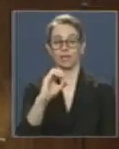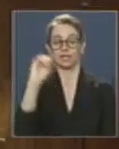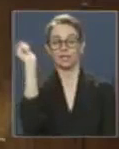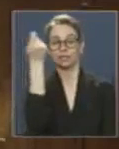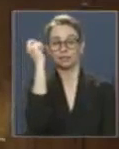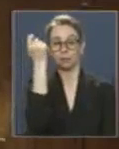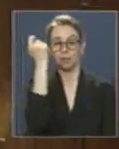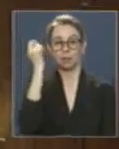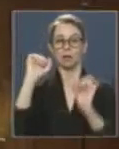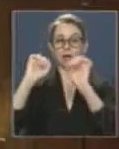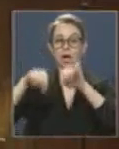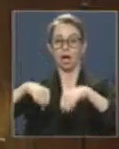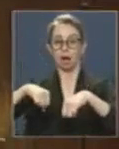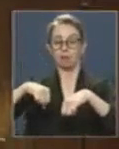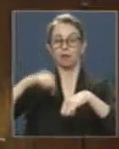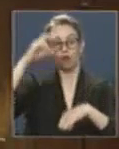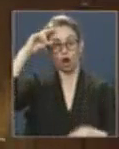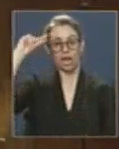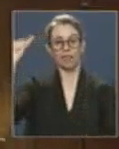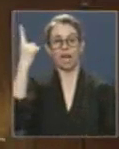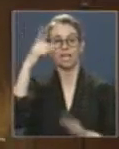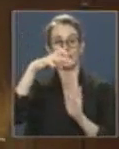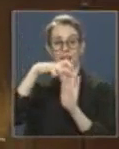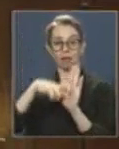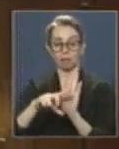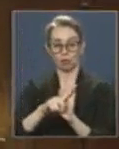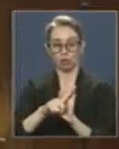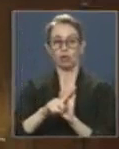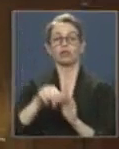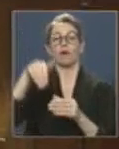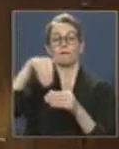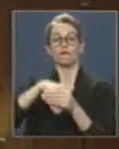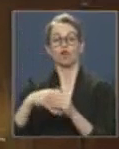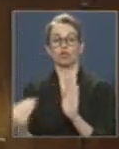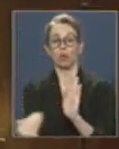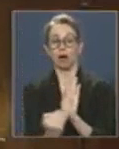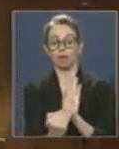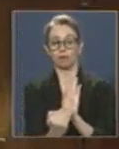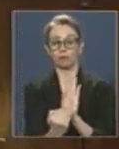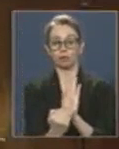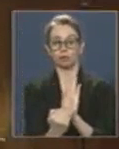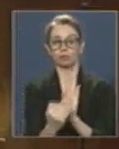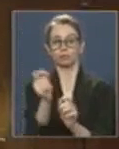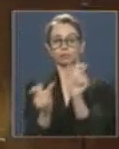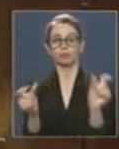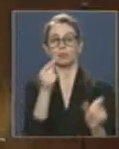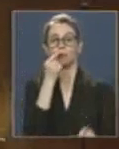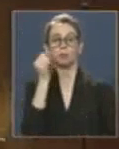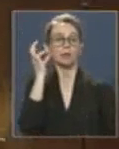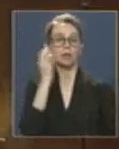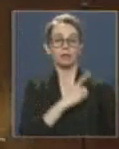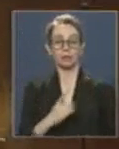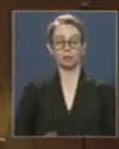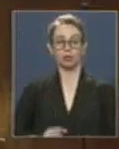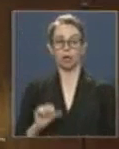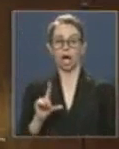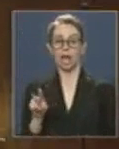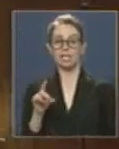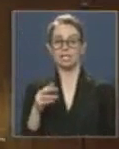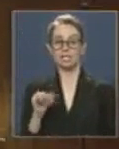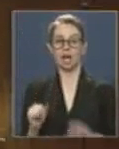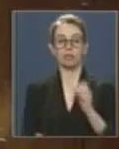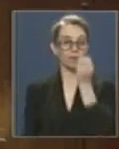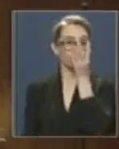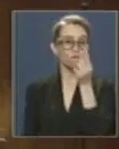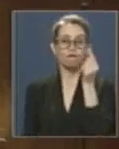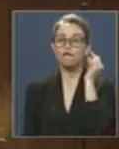septiembre se aprobó en general. Votando a favor Las y los diputados, señores Jorge Alessandri, Camila